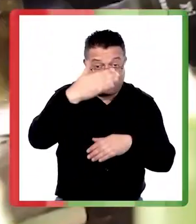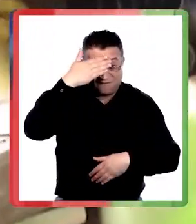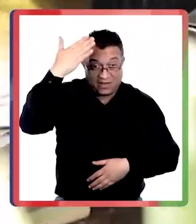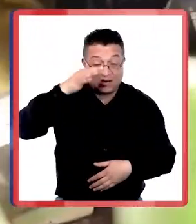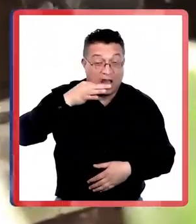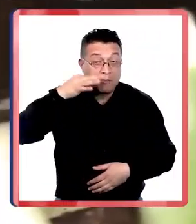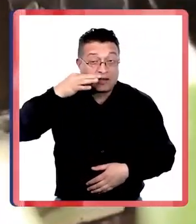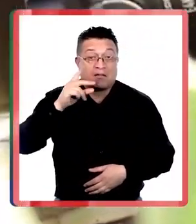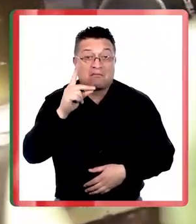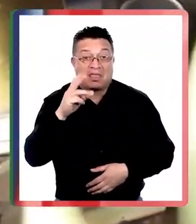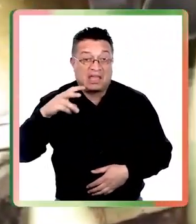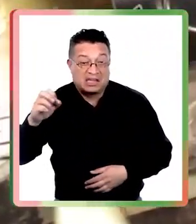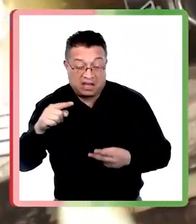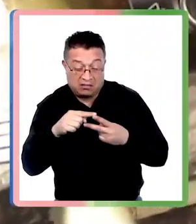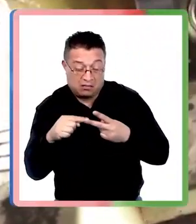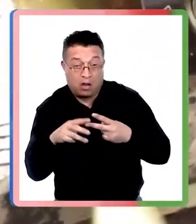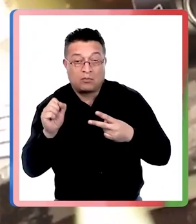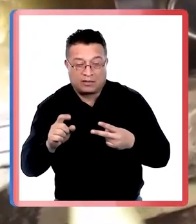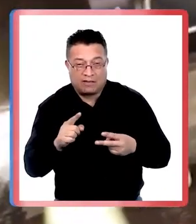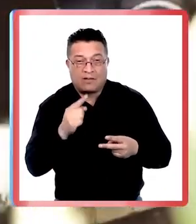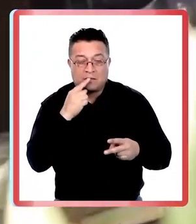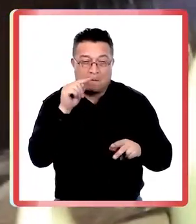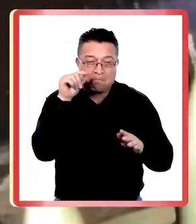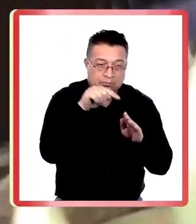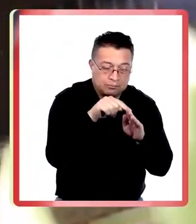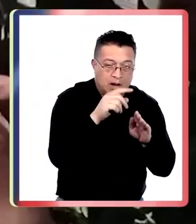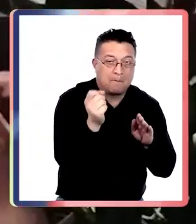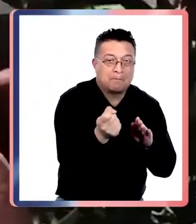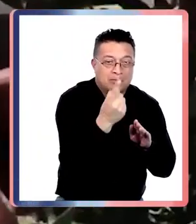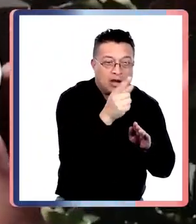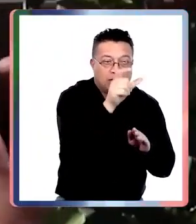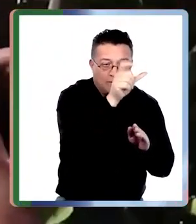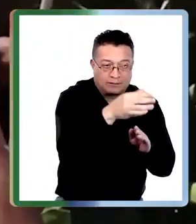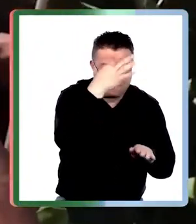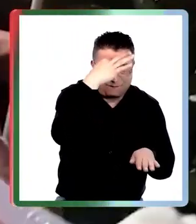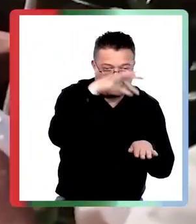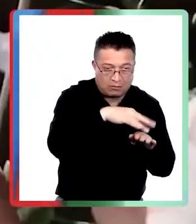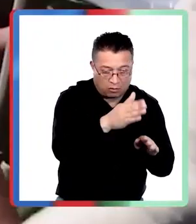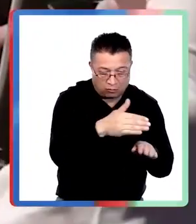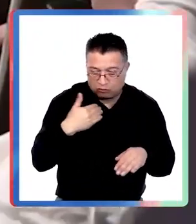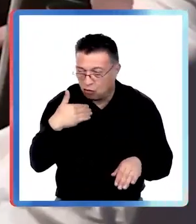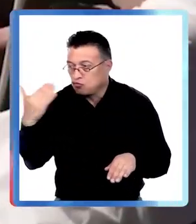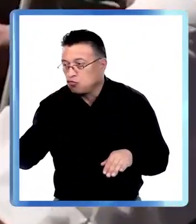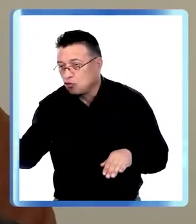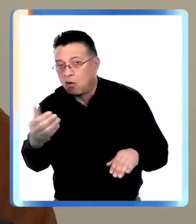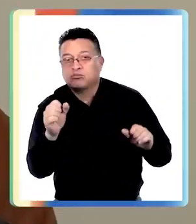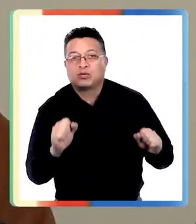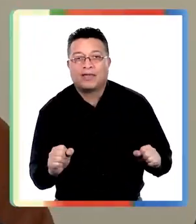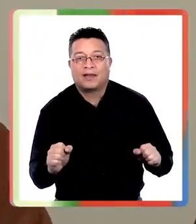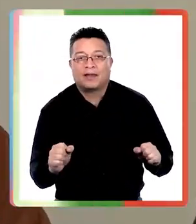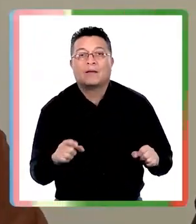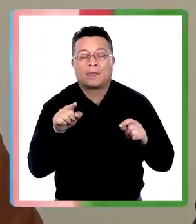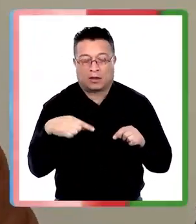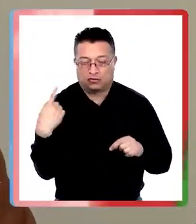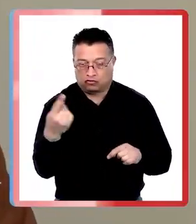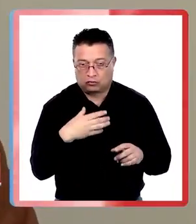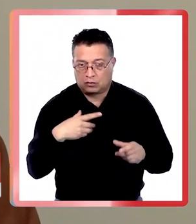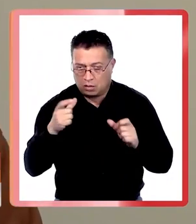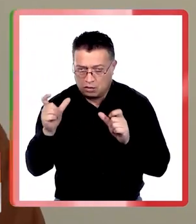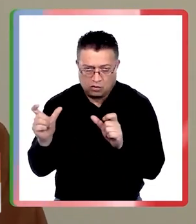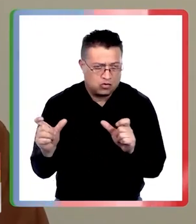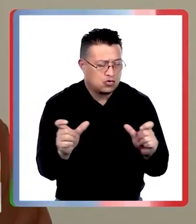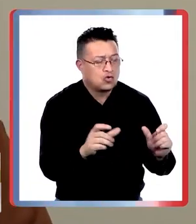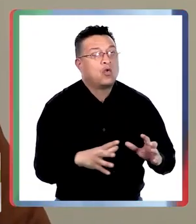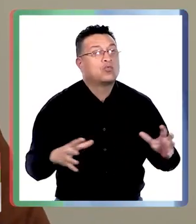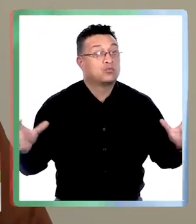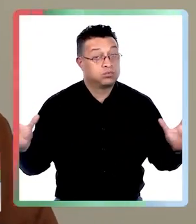deben picar previamente a una persona infectada. Nosotros estamos con un sistema de vigilancia bastante potente a